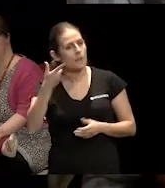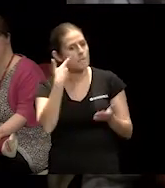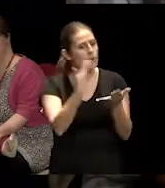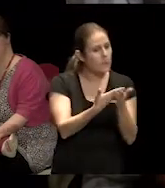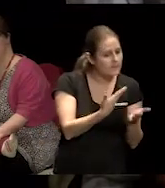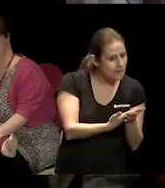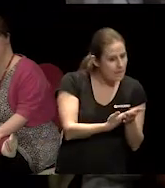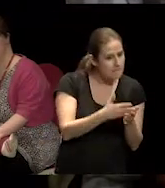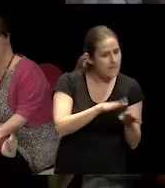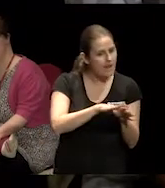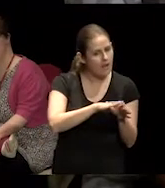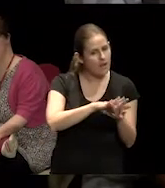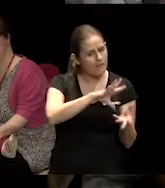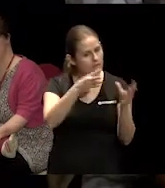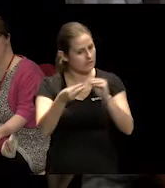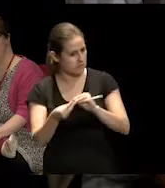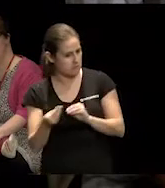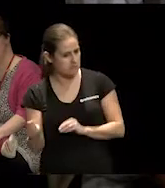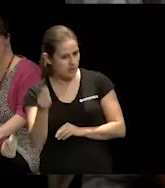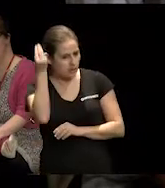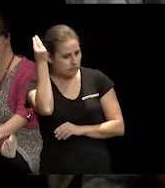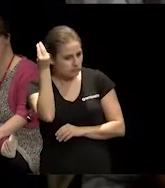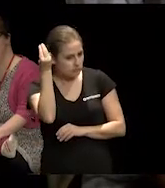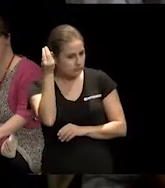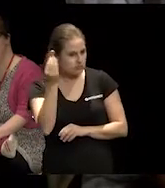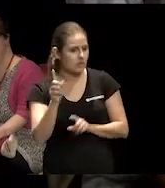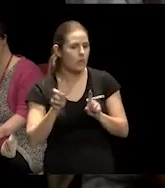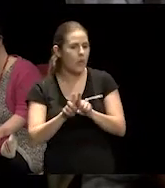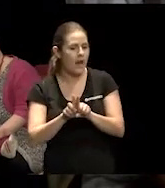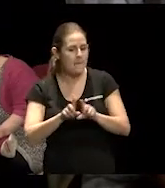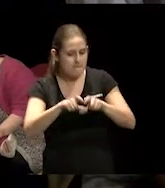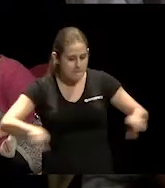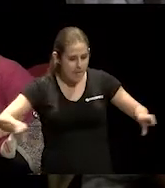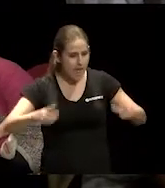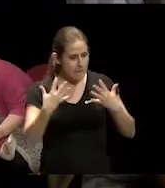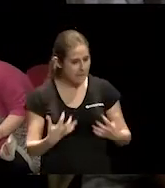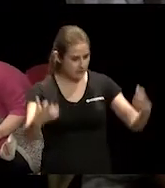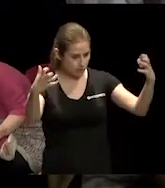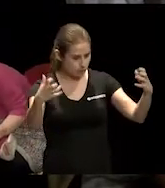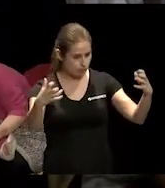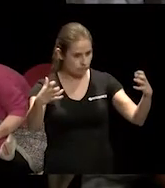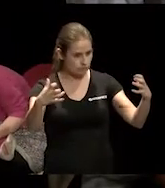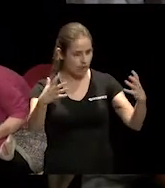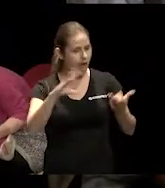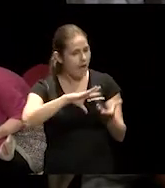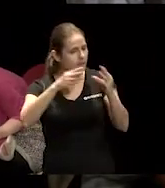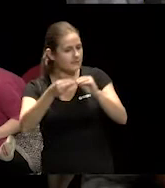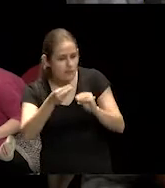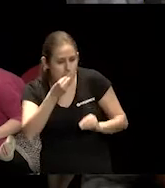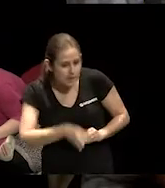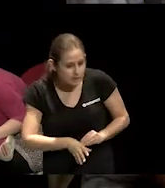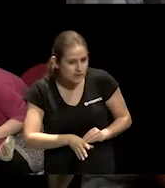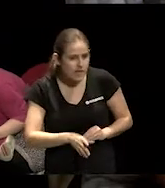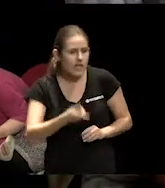que integre de alguna manera todo esto en el propio espectáculo. O si es una pelota que nos lanzáis para que lo